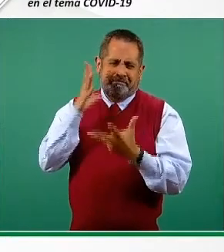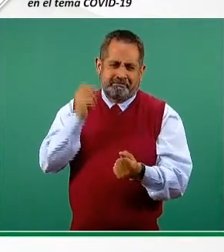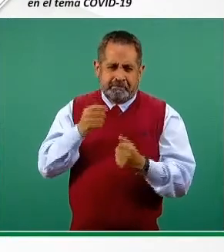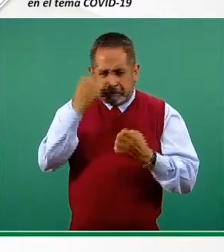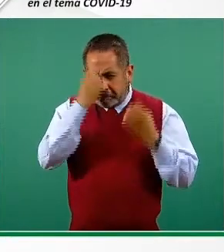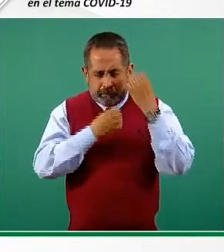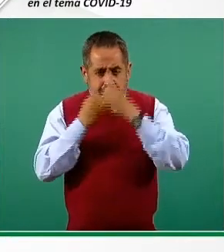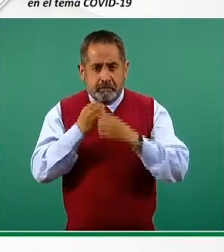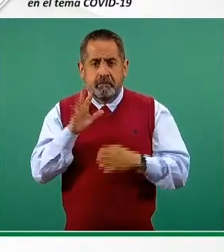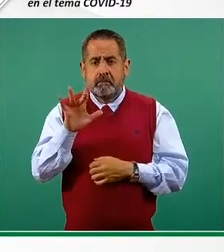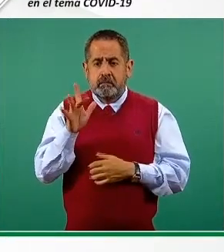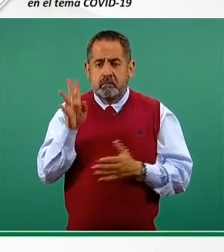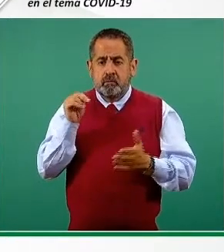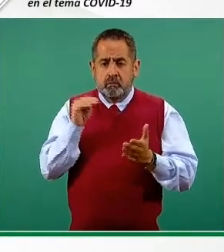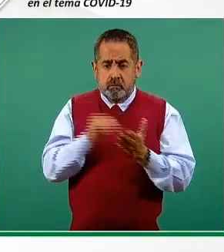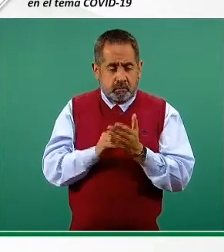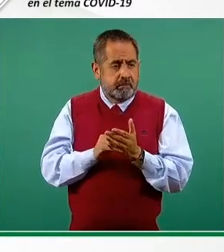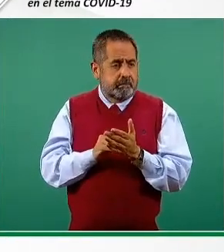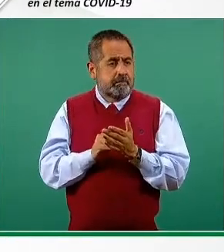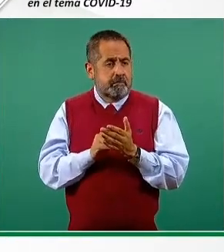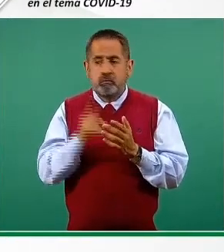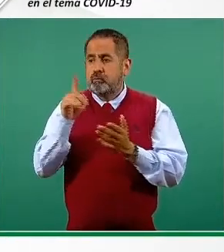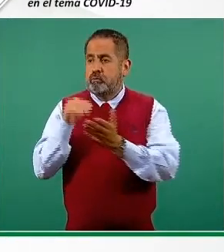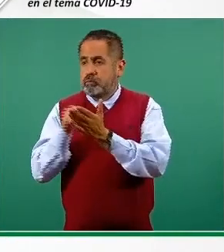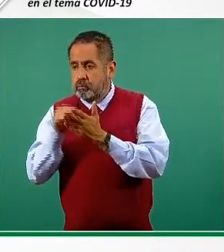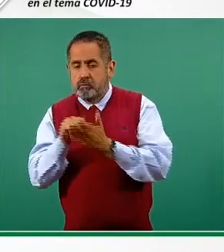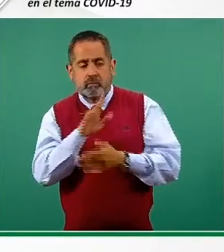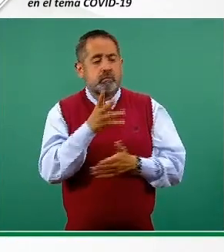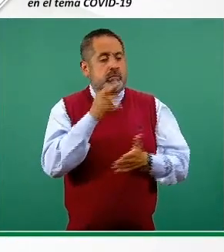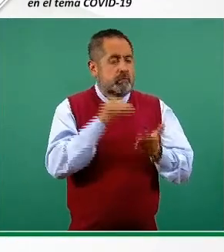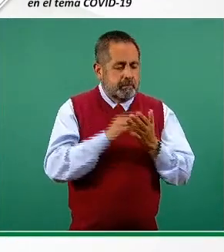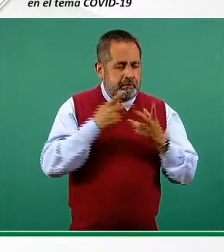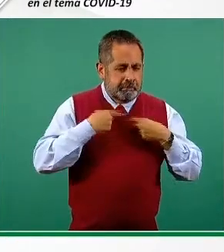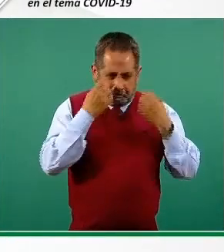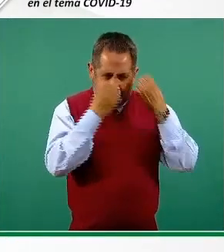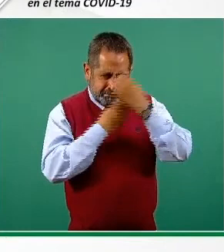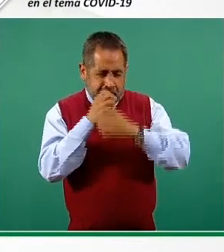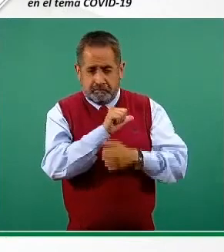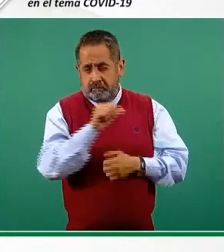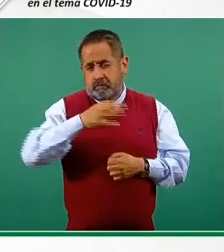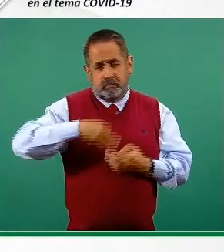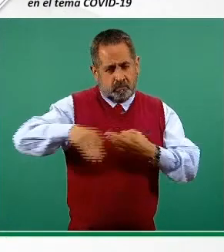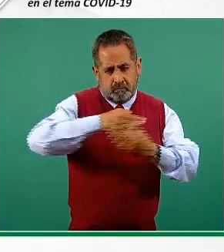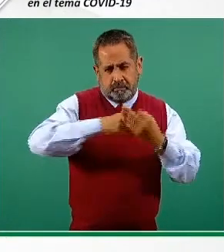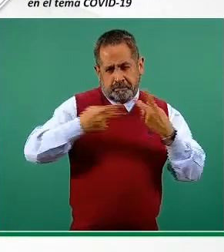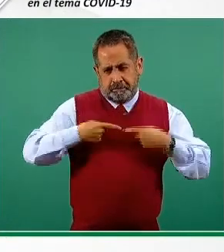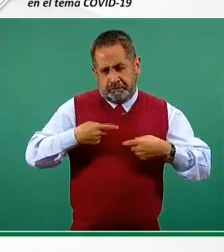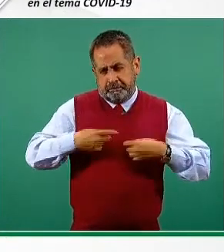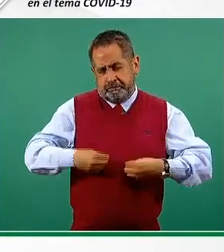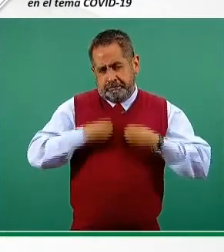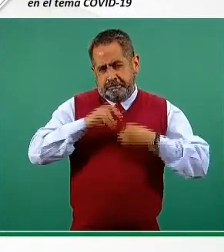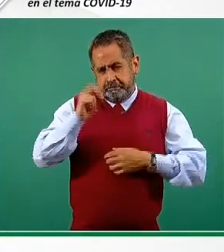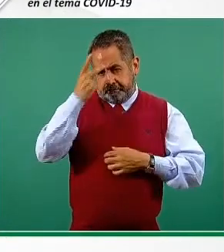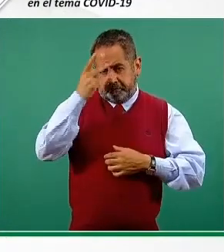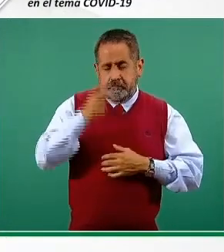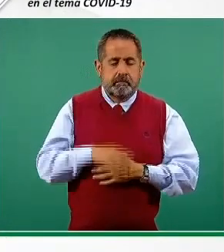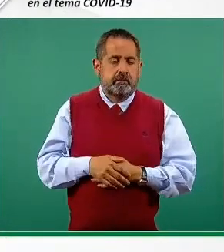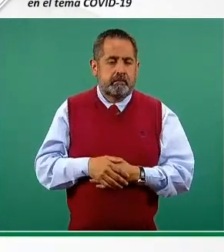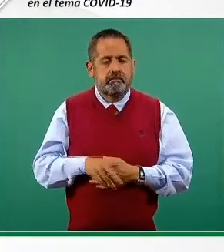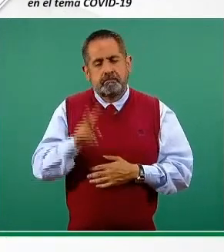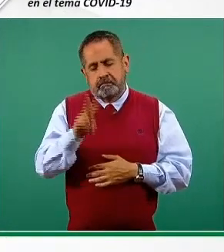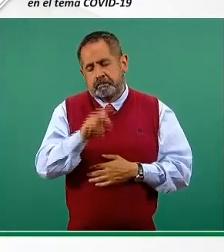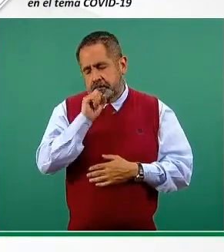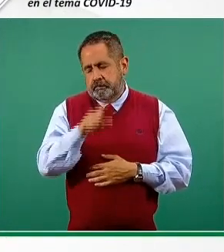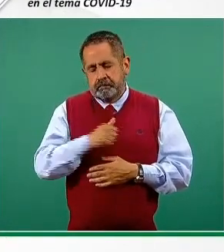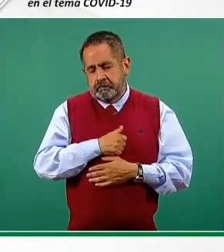son 59,000 muestras por cada millón de personas que habitan en el estado. También pues lamentamos lo que ha